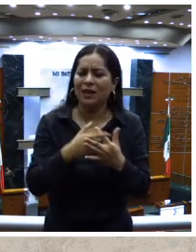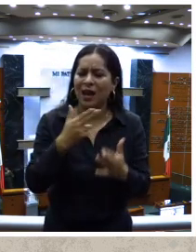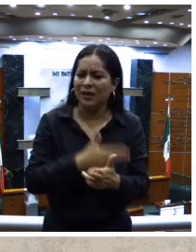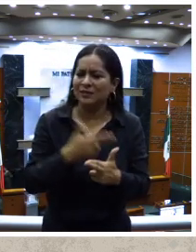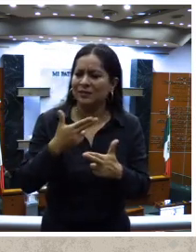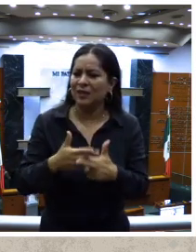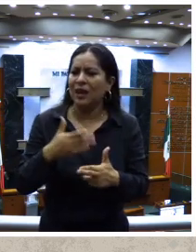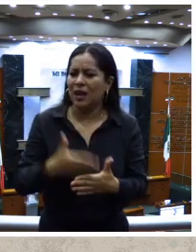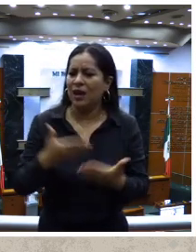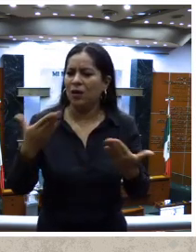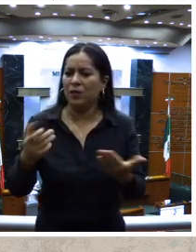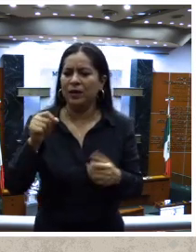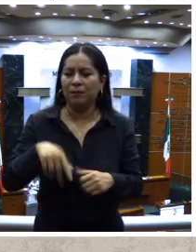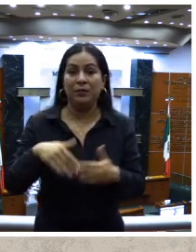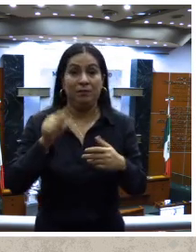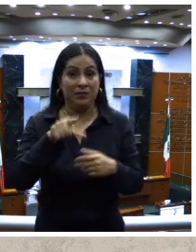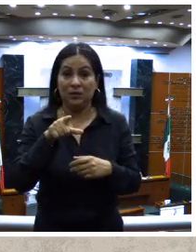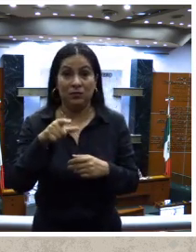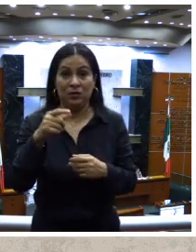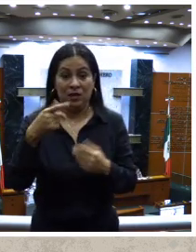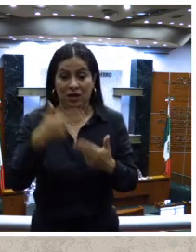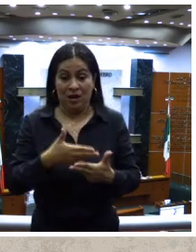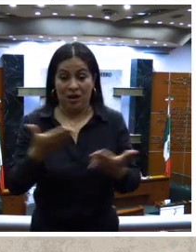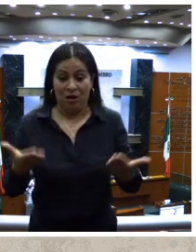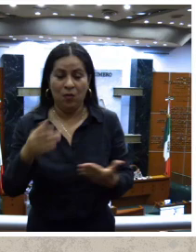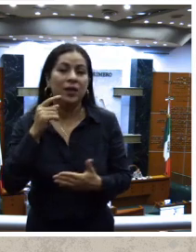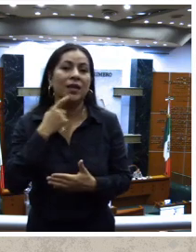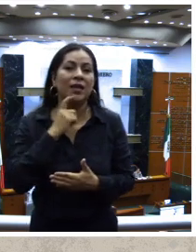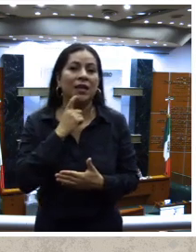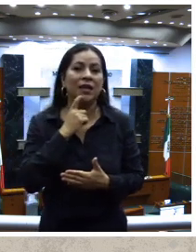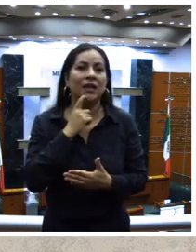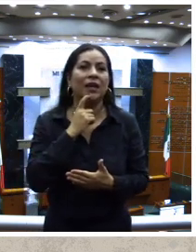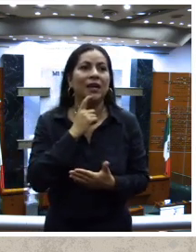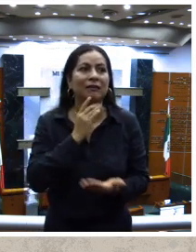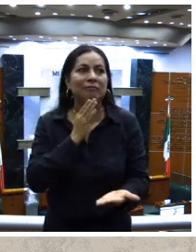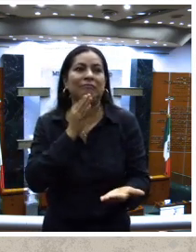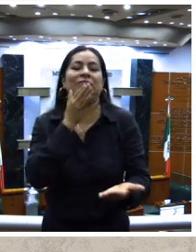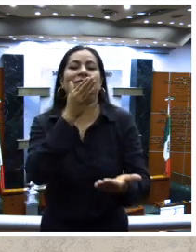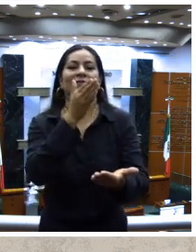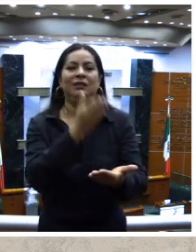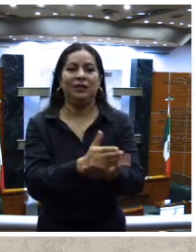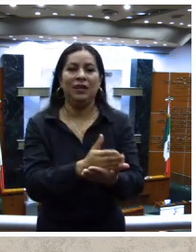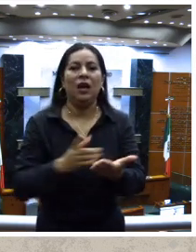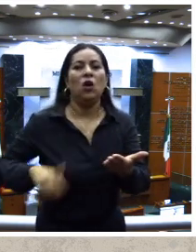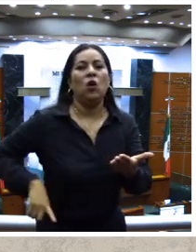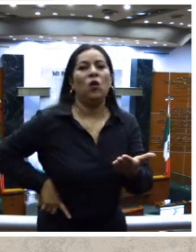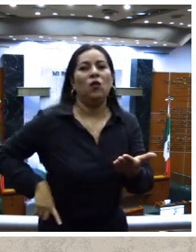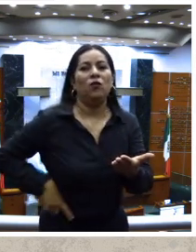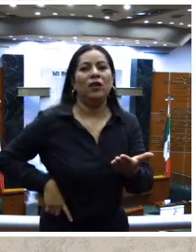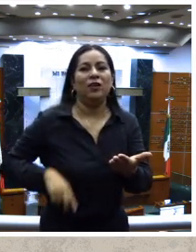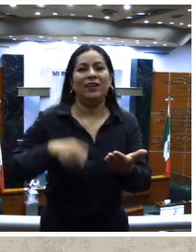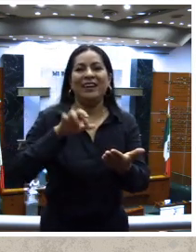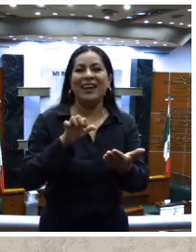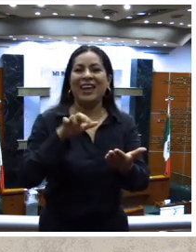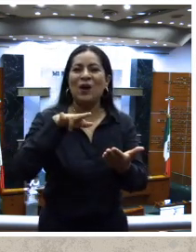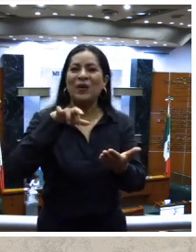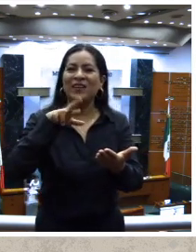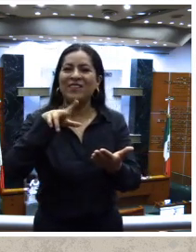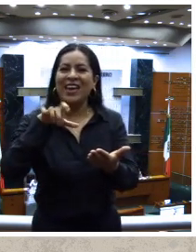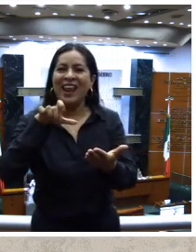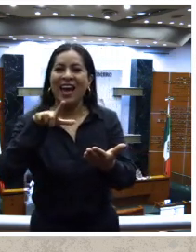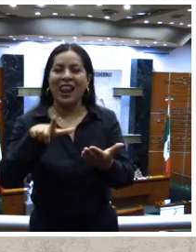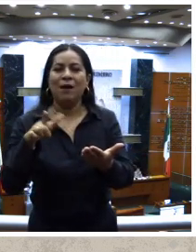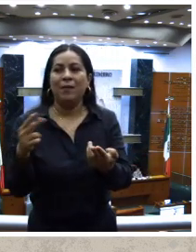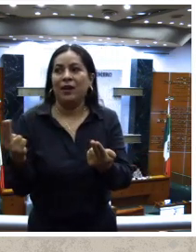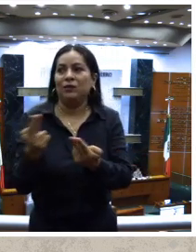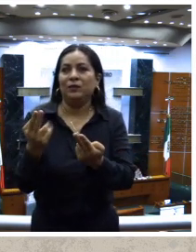actualidad, incluso en este sexenio de López Obrador, ha tenido que recurrir a los gobiernos neoliberales para solventar sus